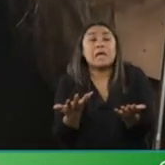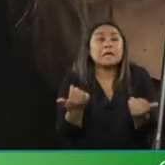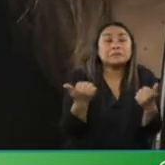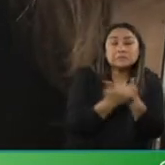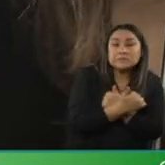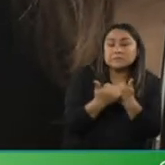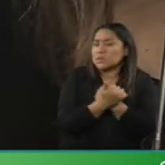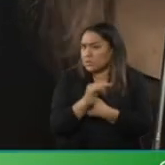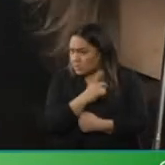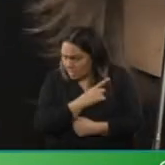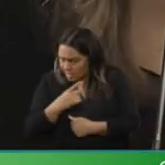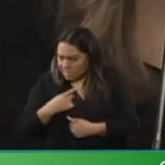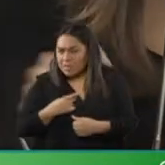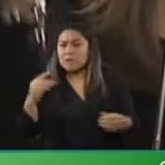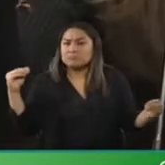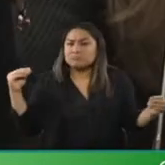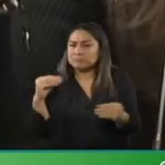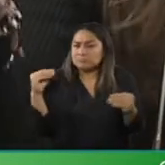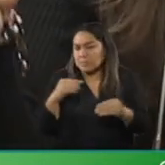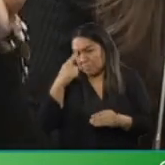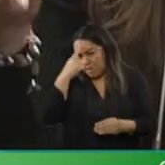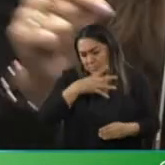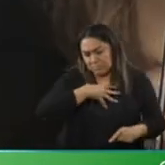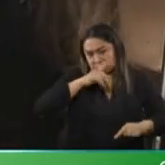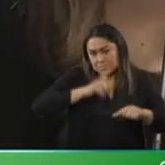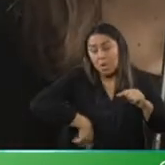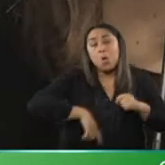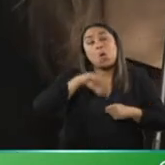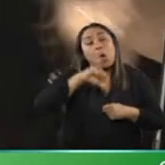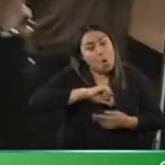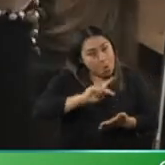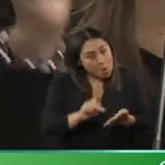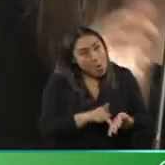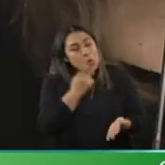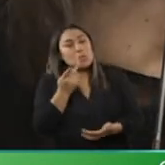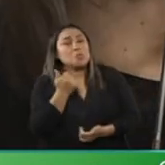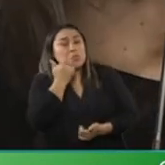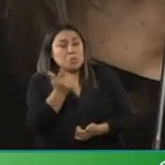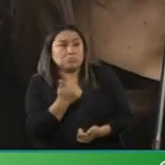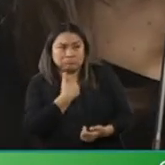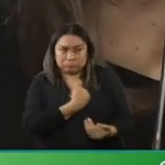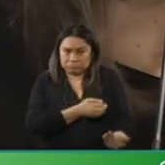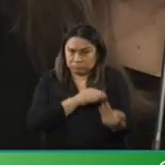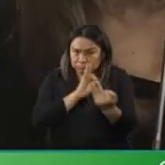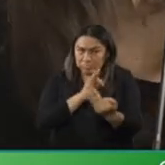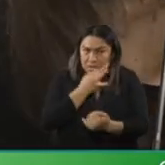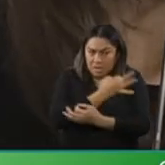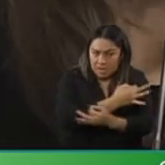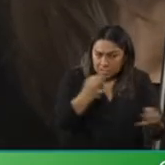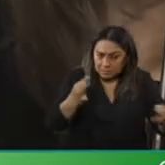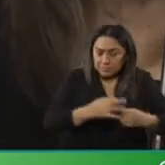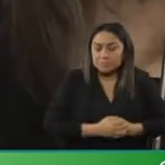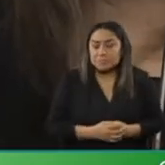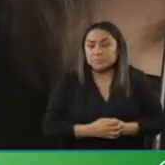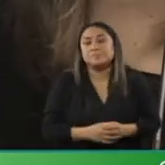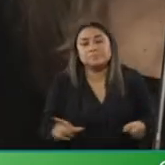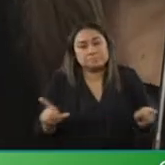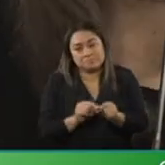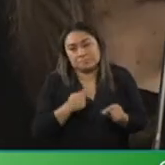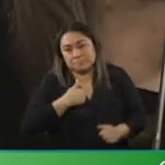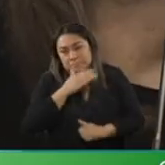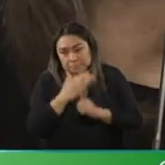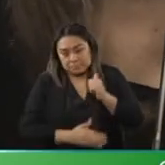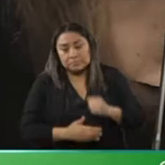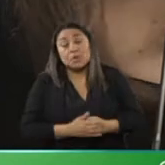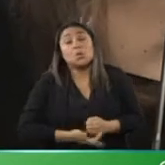el debate sobre la despenalización del aborto como hoy lo hicieron también de frente se los decimos Finalmente y concluyo